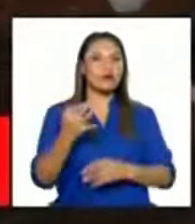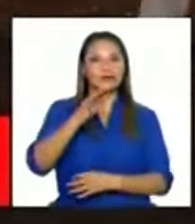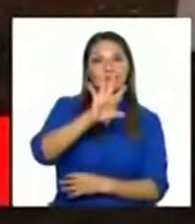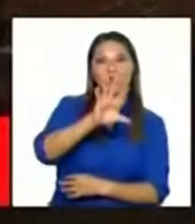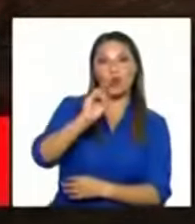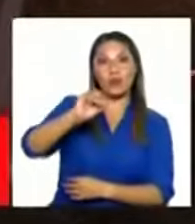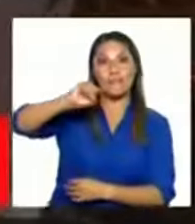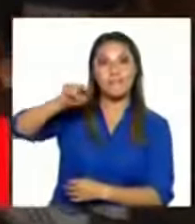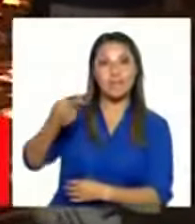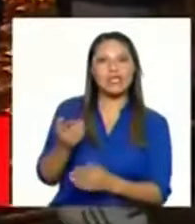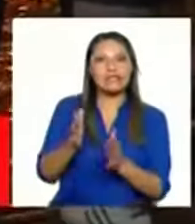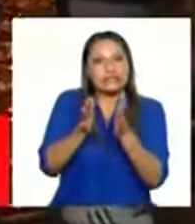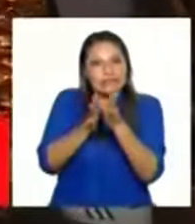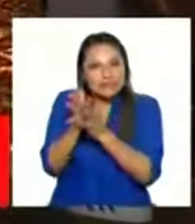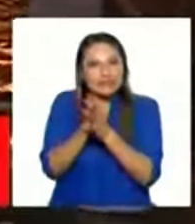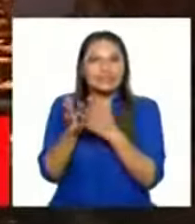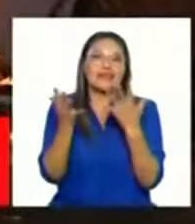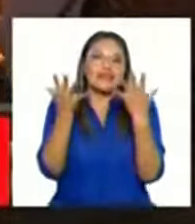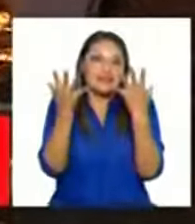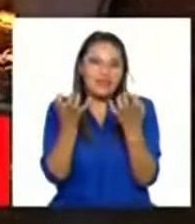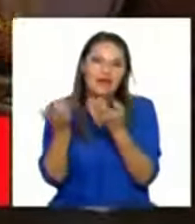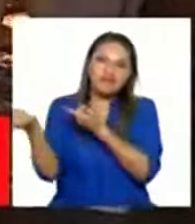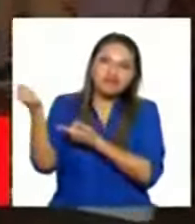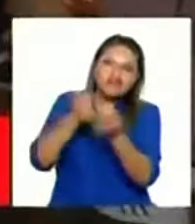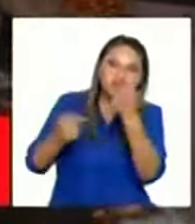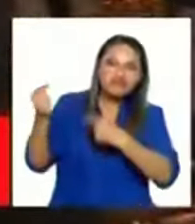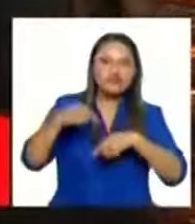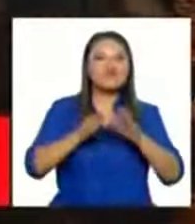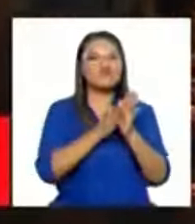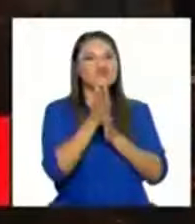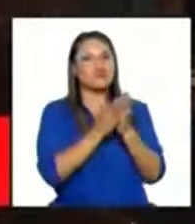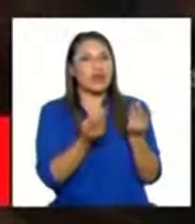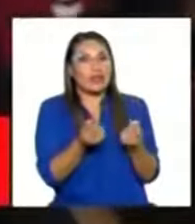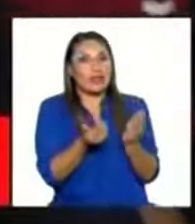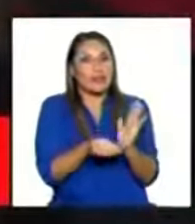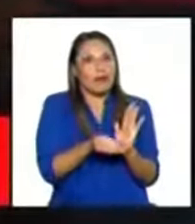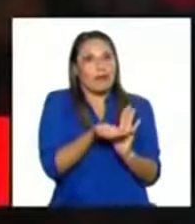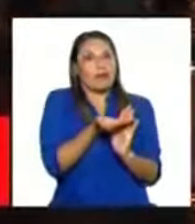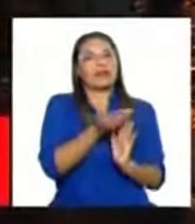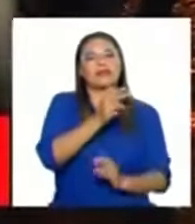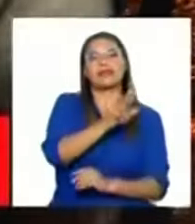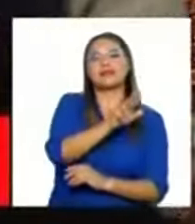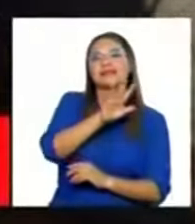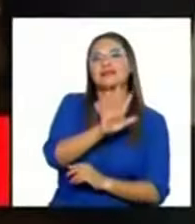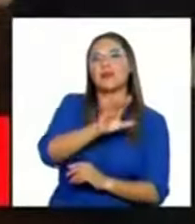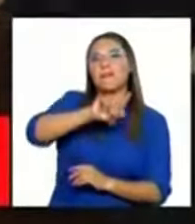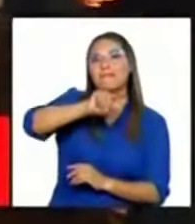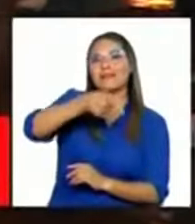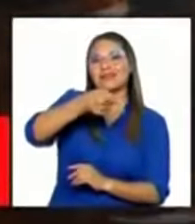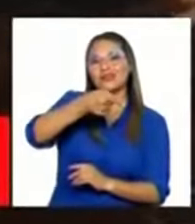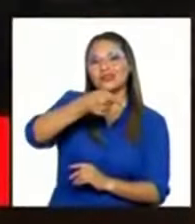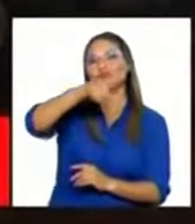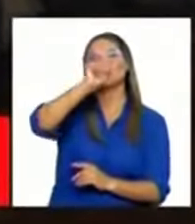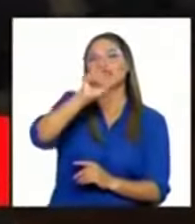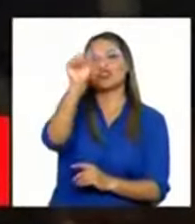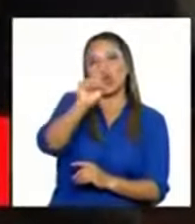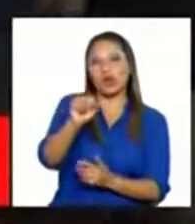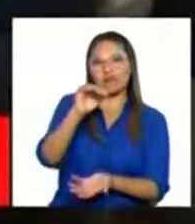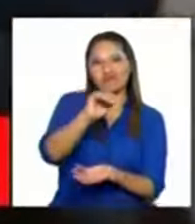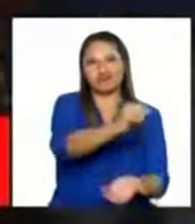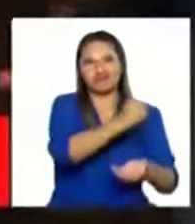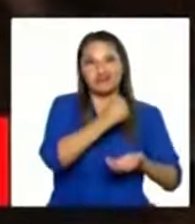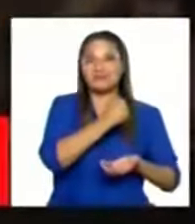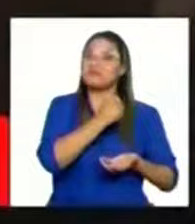turistas. Esta llegada va a generar un movimiento económico de 35 millones de soles. Compañeros, vamos a ver cuál es el